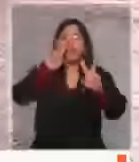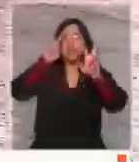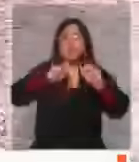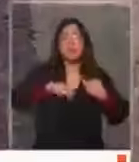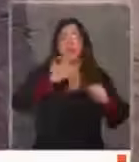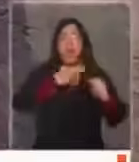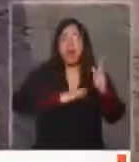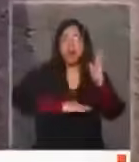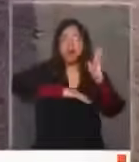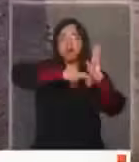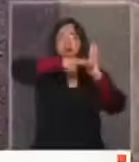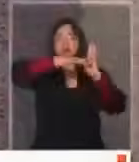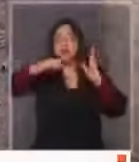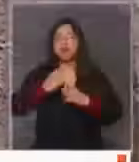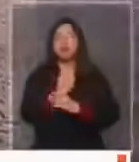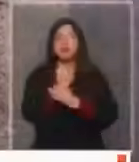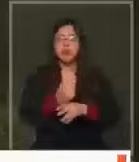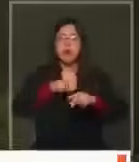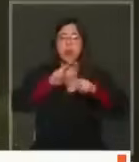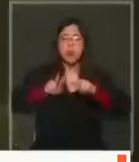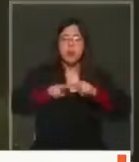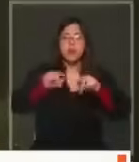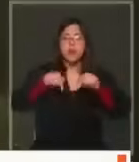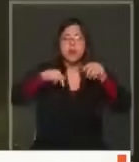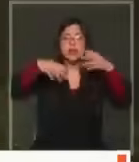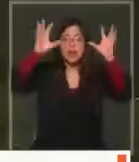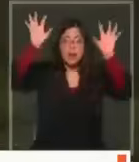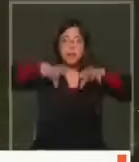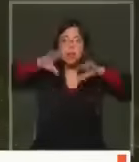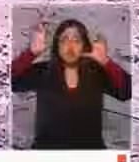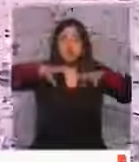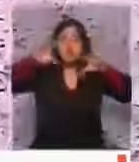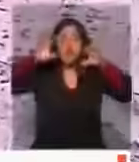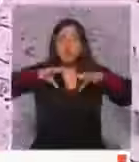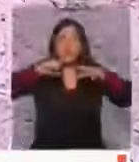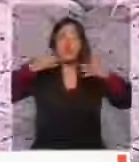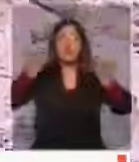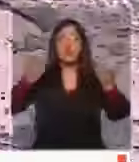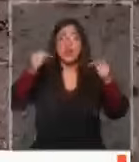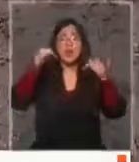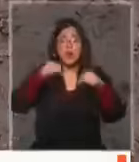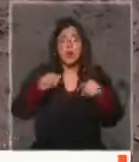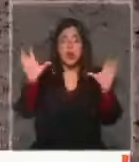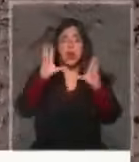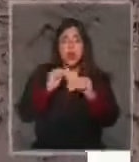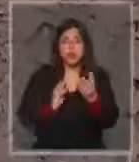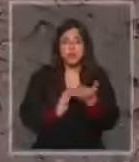agua. Todo sirve para prepararse para este sistema frontal que comienza esta misma noche.